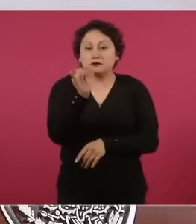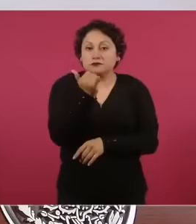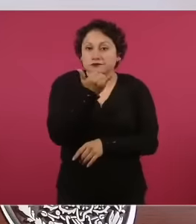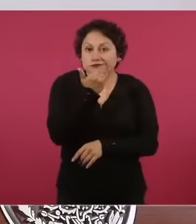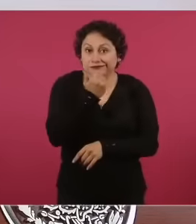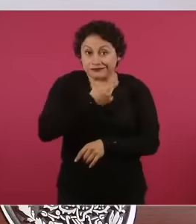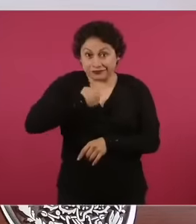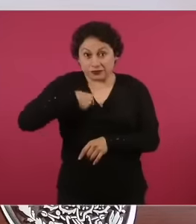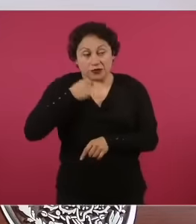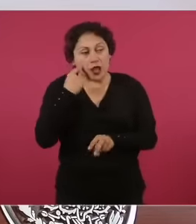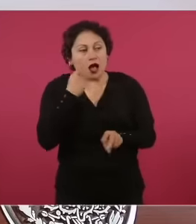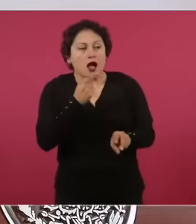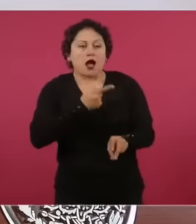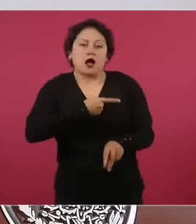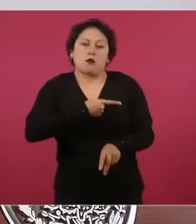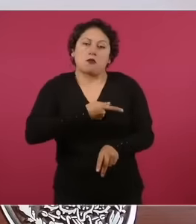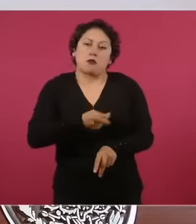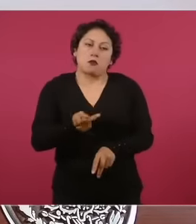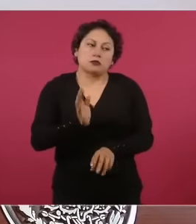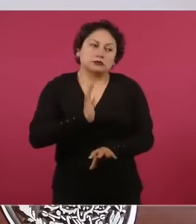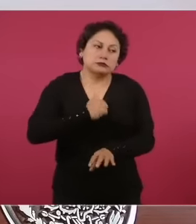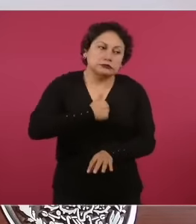los mexicanos?